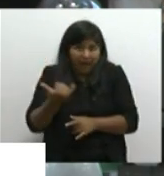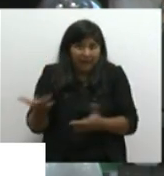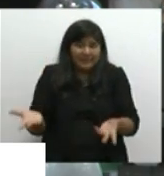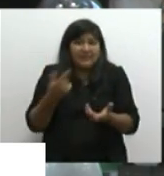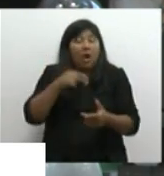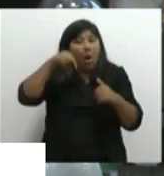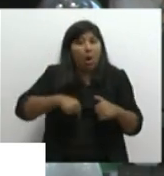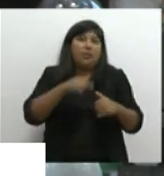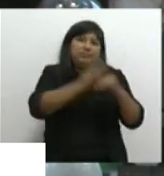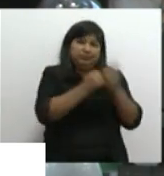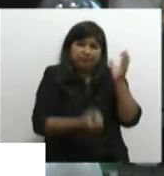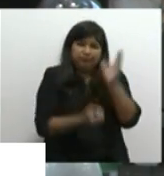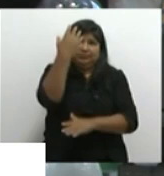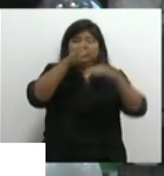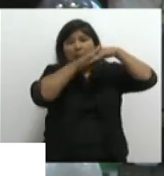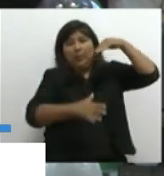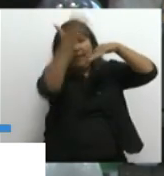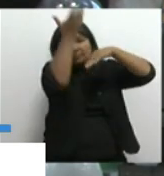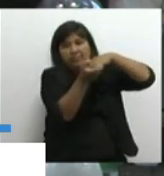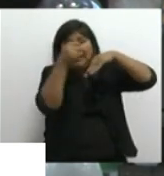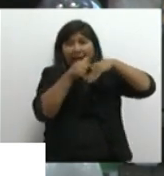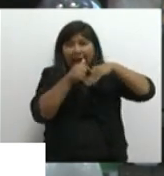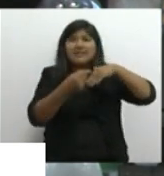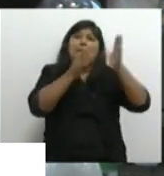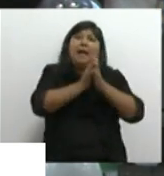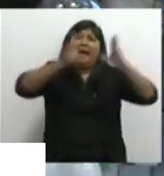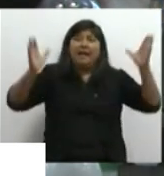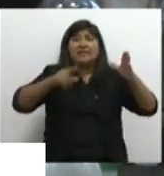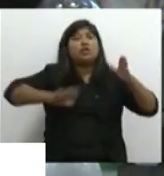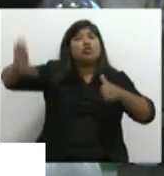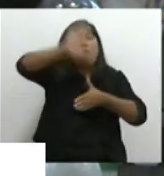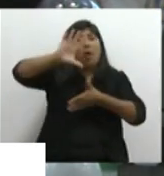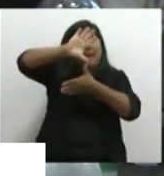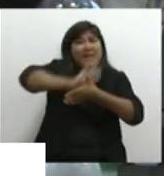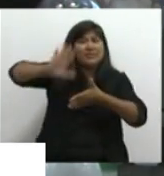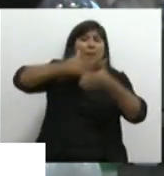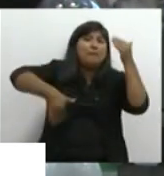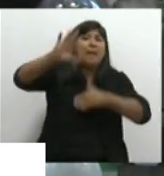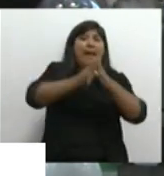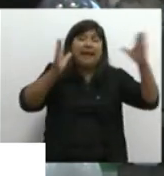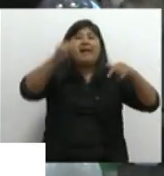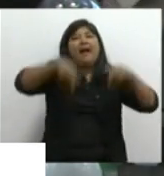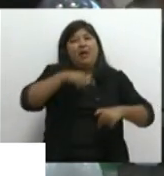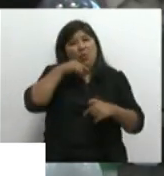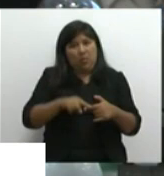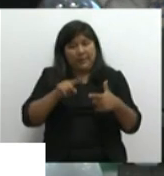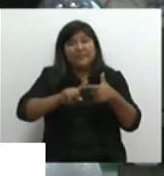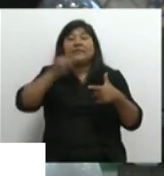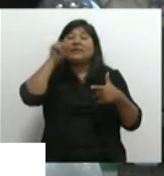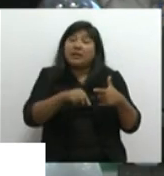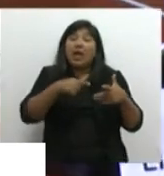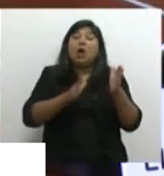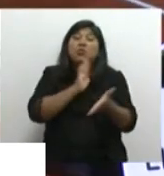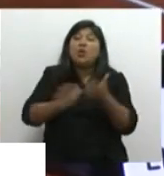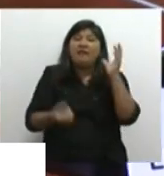construyendo la planta solar más grande de latinoamérica y hay allí otro de los factores de la nueva matriz productiva que